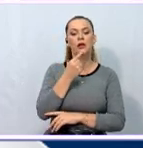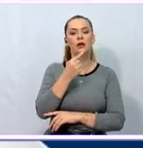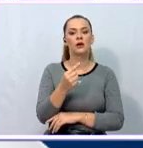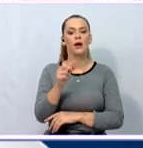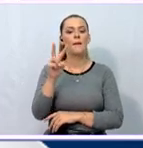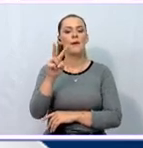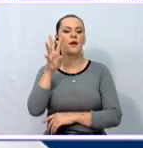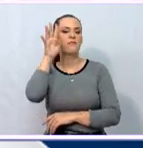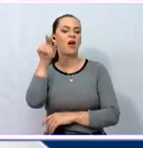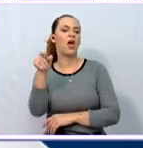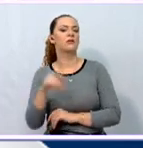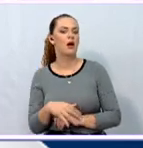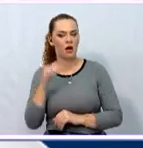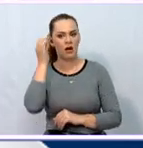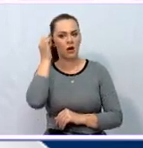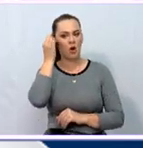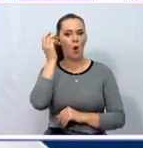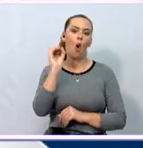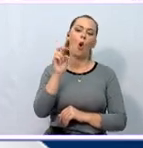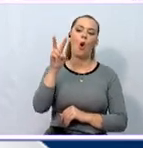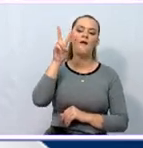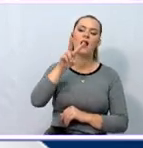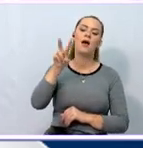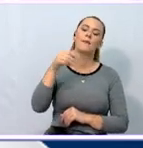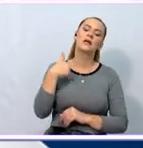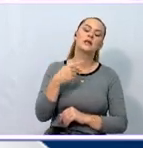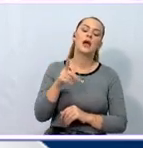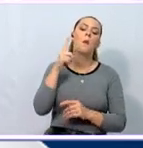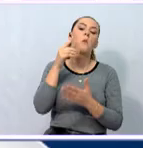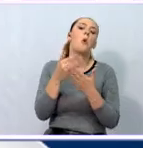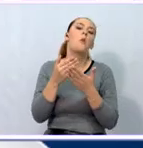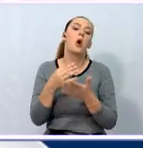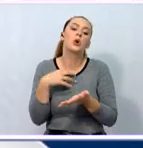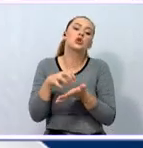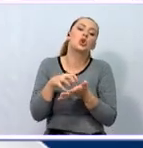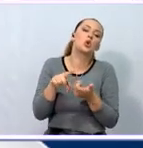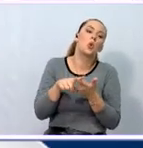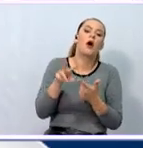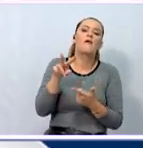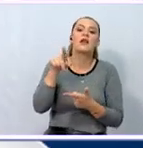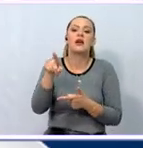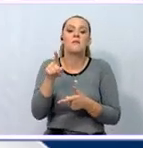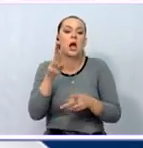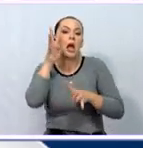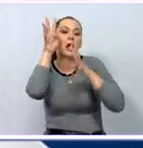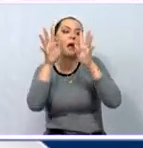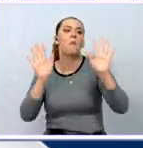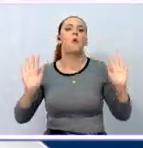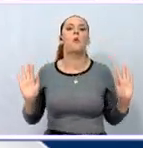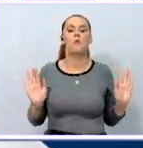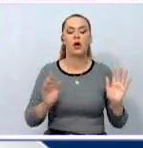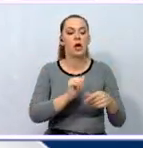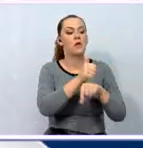Vladimir inventa o que Vladimir tiene dudas está probando que Vladimir tiene dudas o que Vladimir improvisa por ejemplo